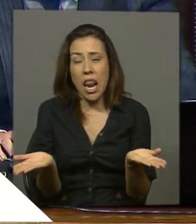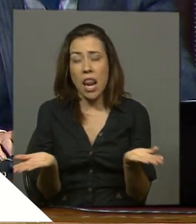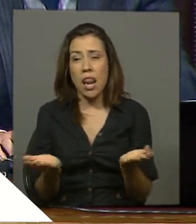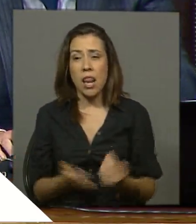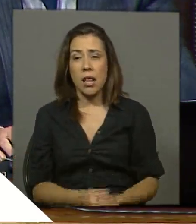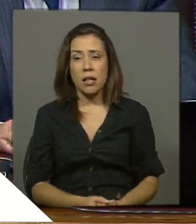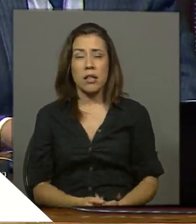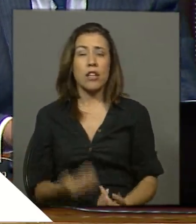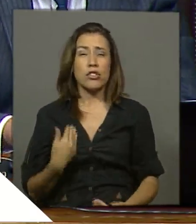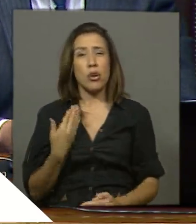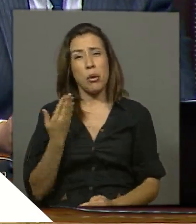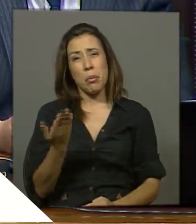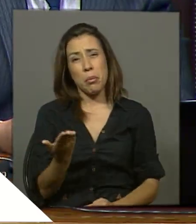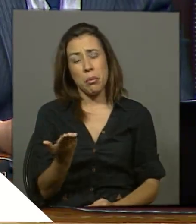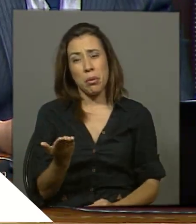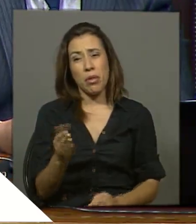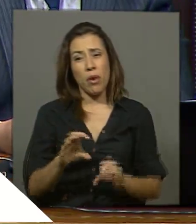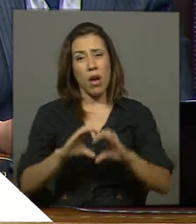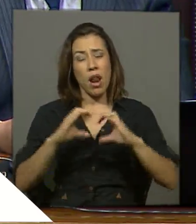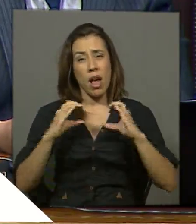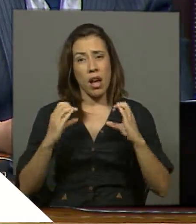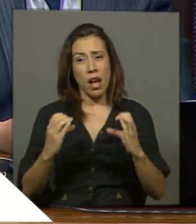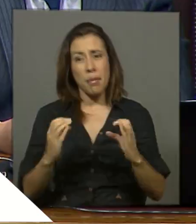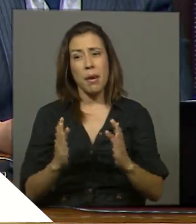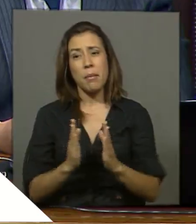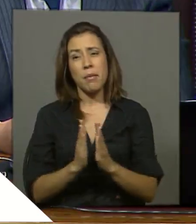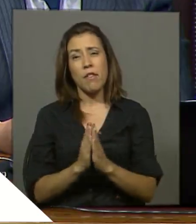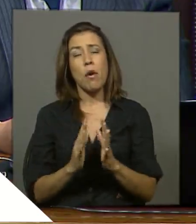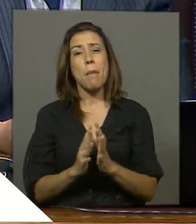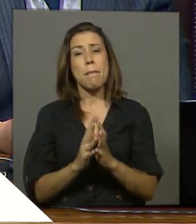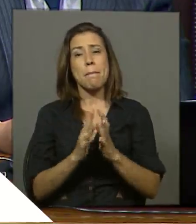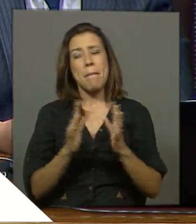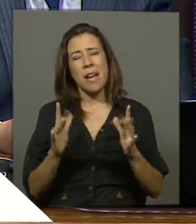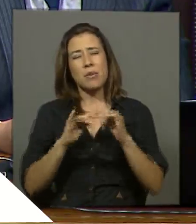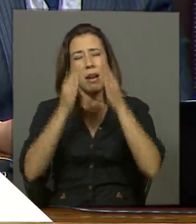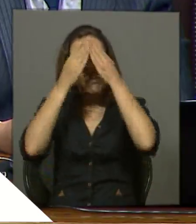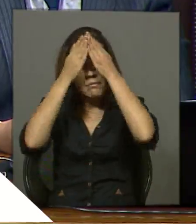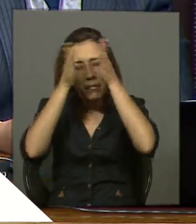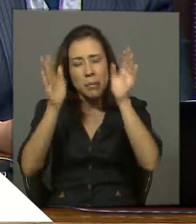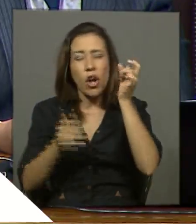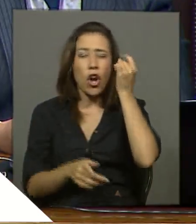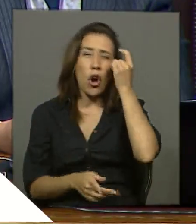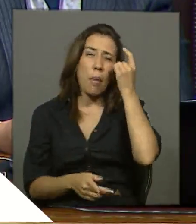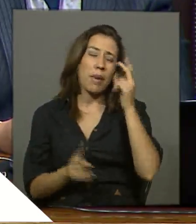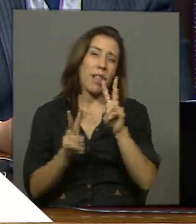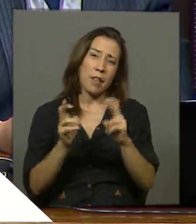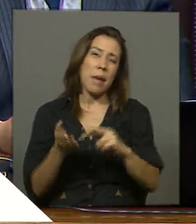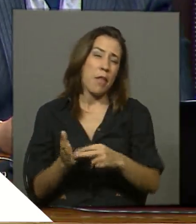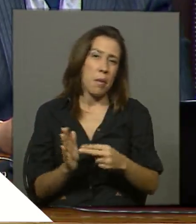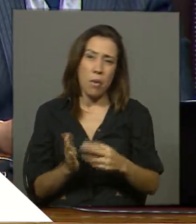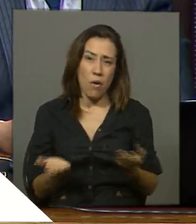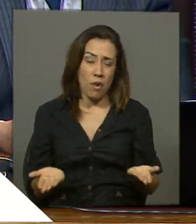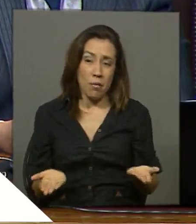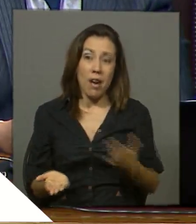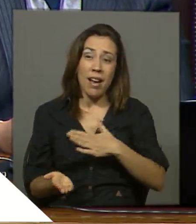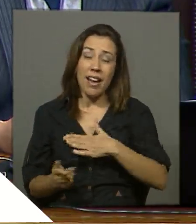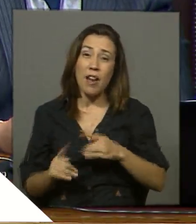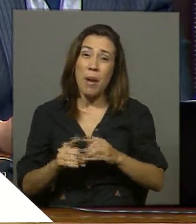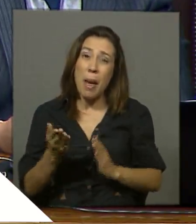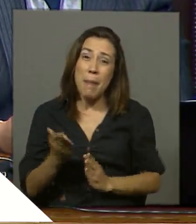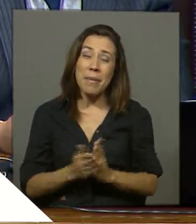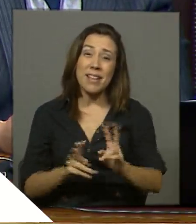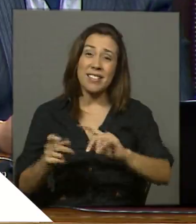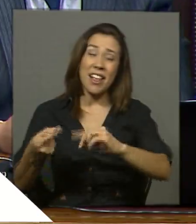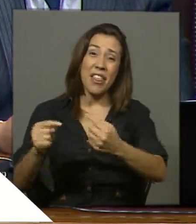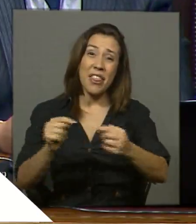excepcional les pido en ese sentido a la corporación tener la mayor amplitud para entender la dureza del problema si queremos abrir sobre